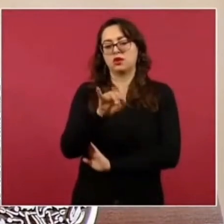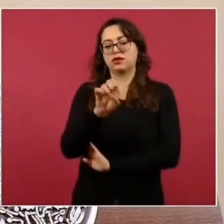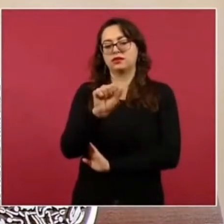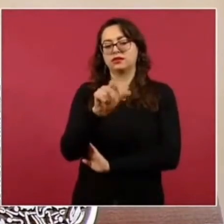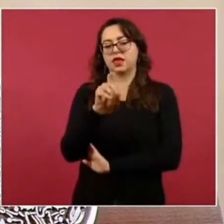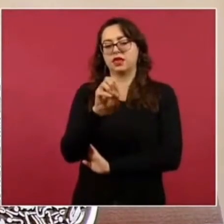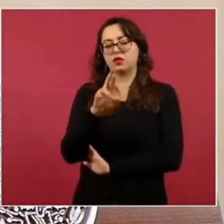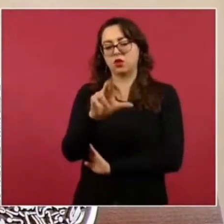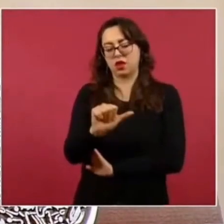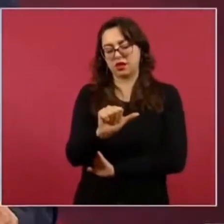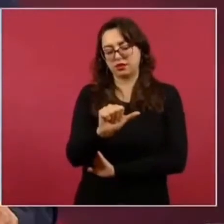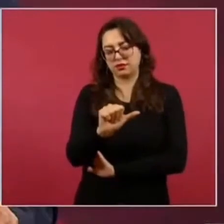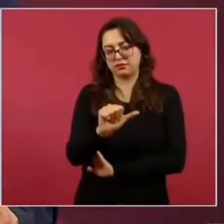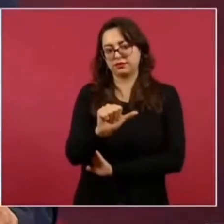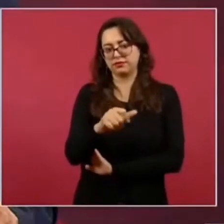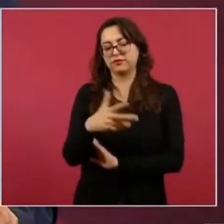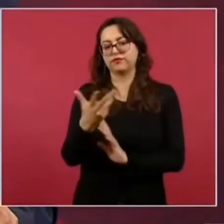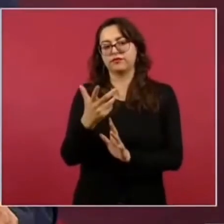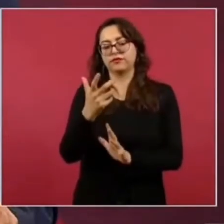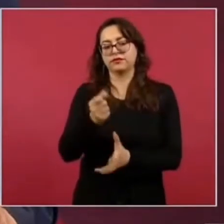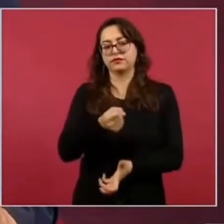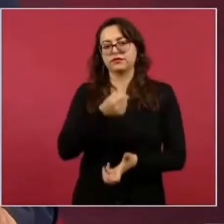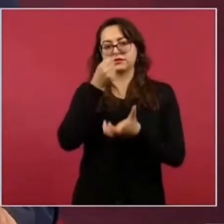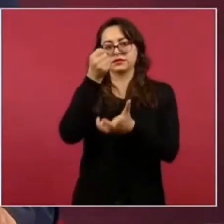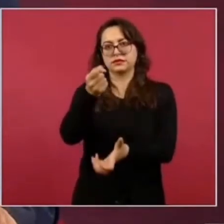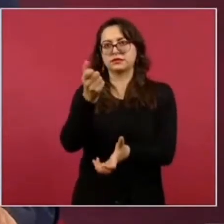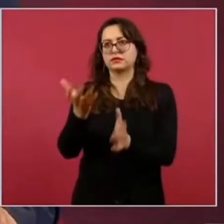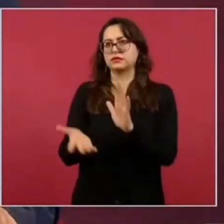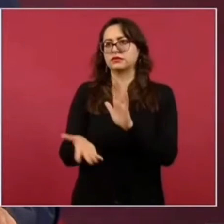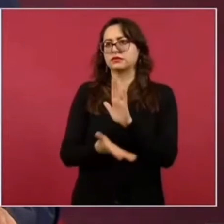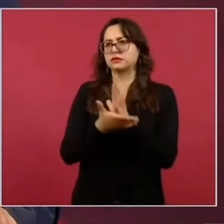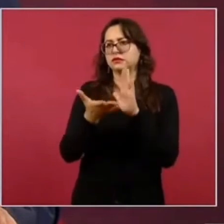tiene una inversión del orden